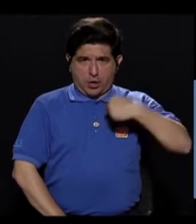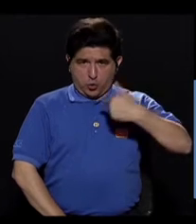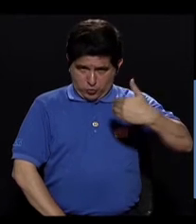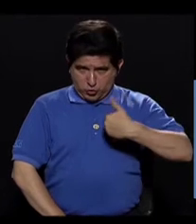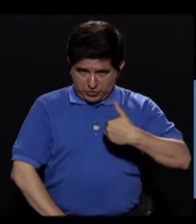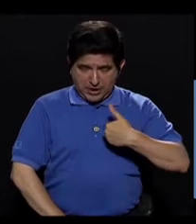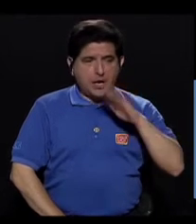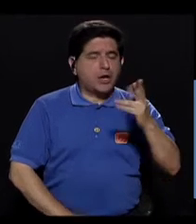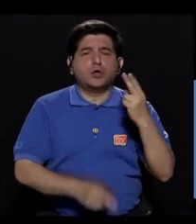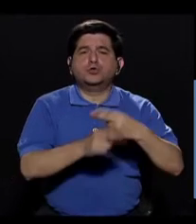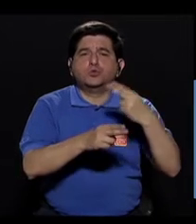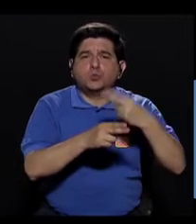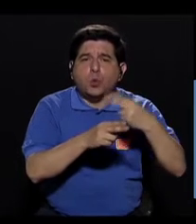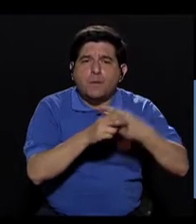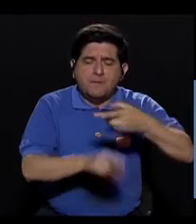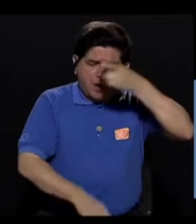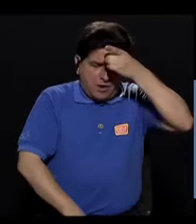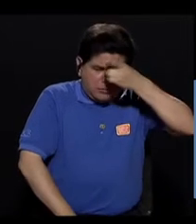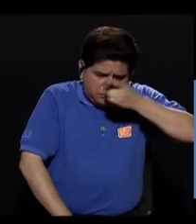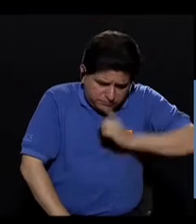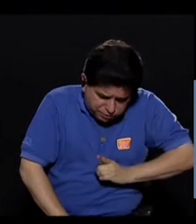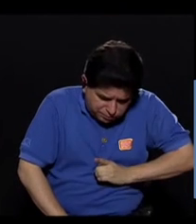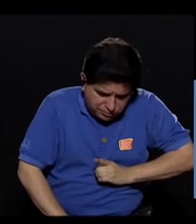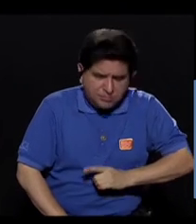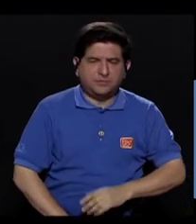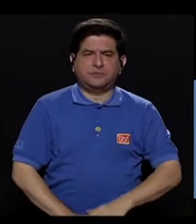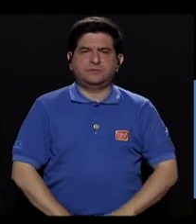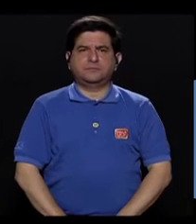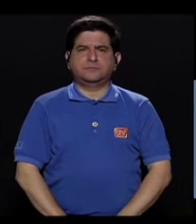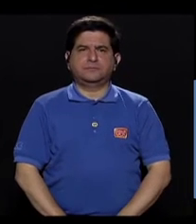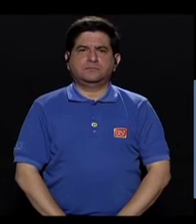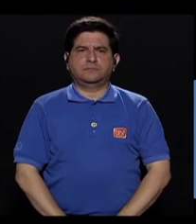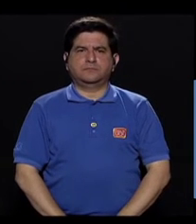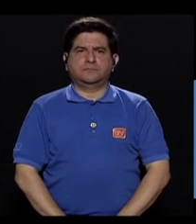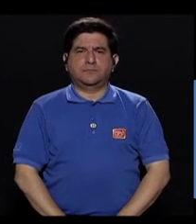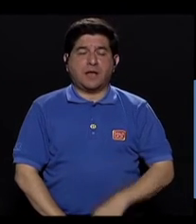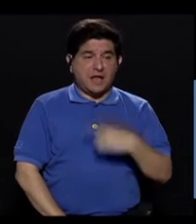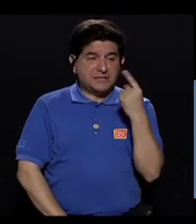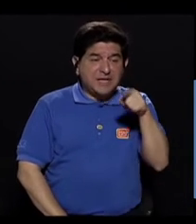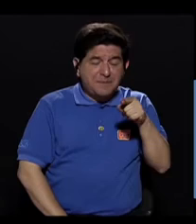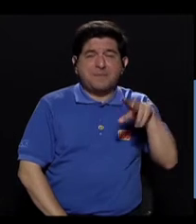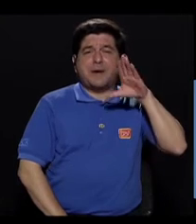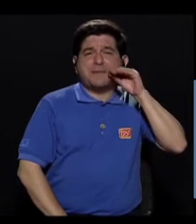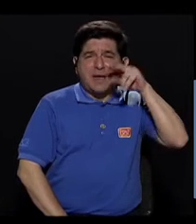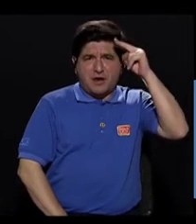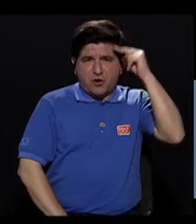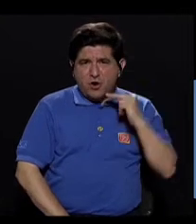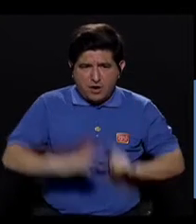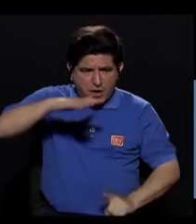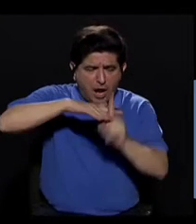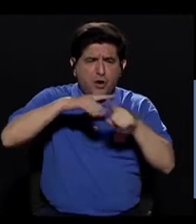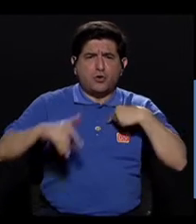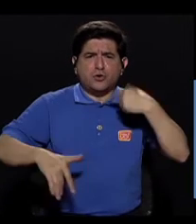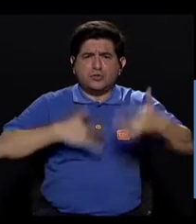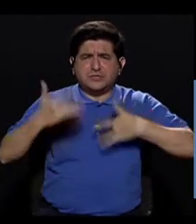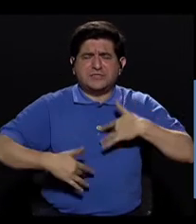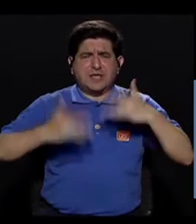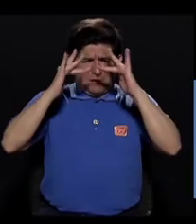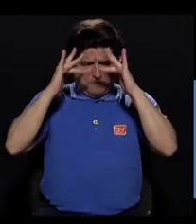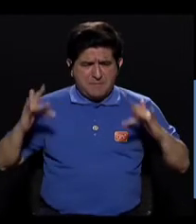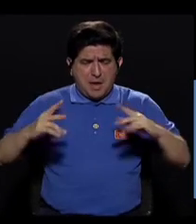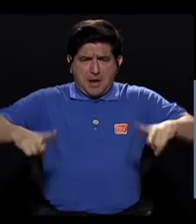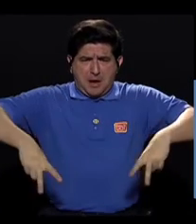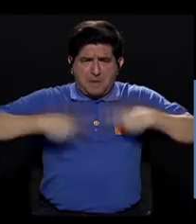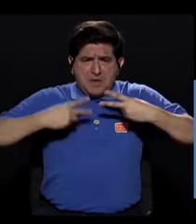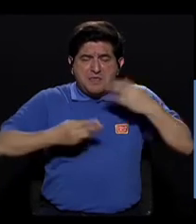Cada vez que el perro negro aparecía, me sentía vacío y la vida parecía detenerse. Sin ninguna razón ni en cualquier momento podía sorprenderme con